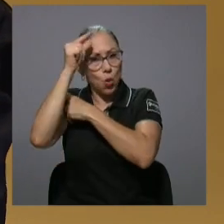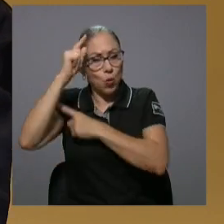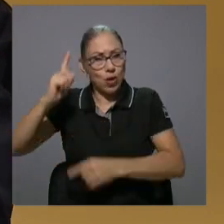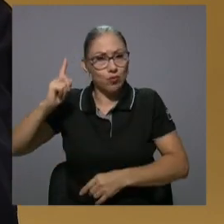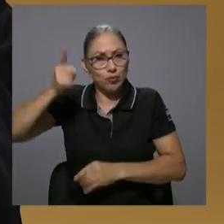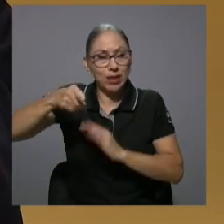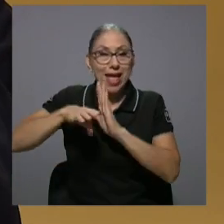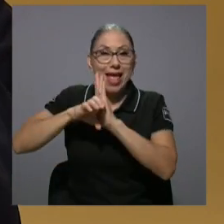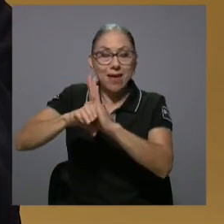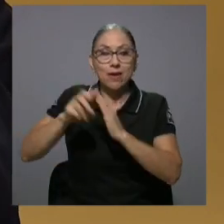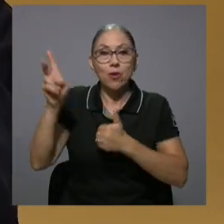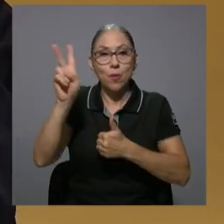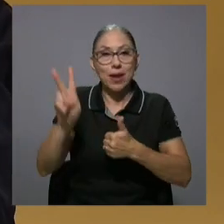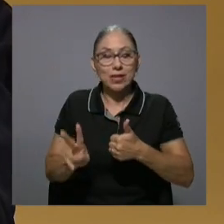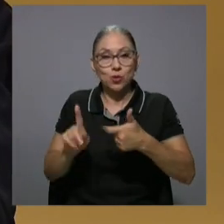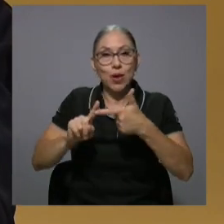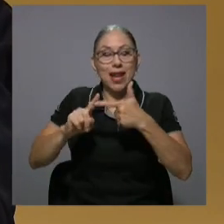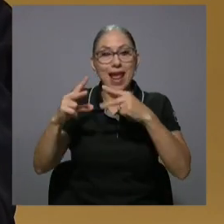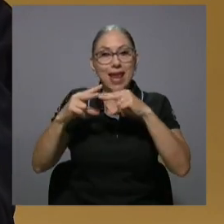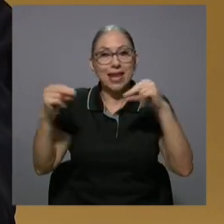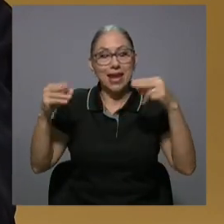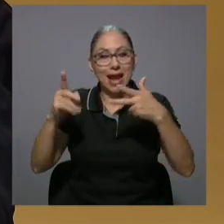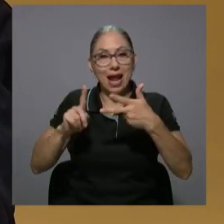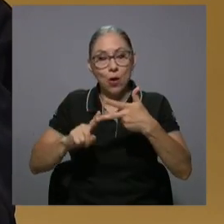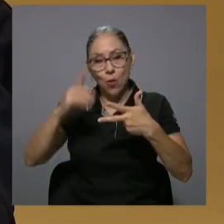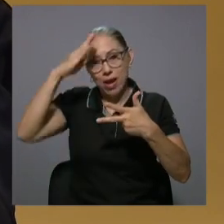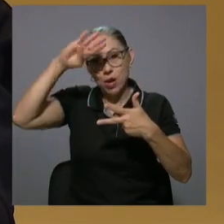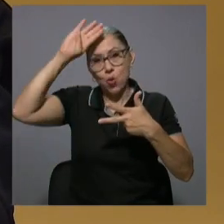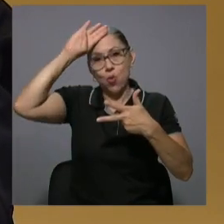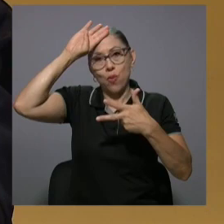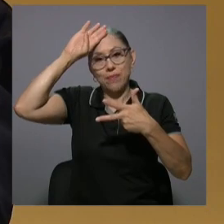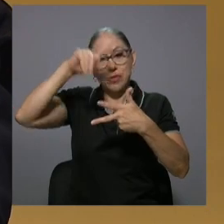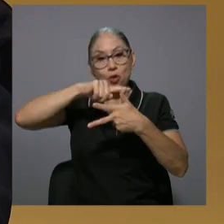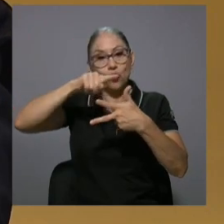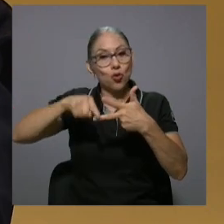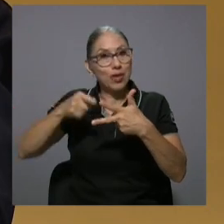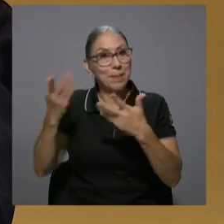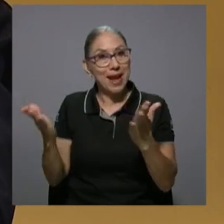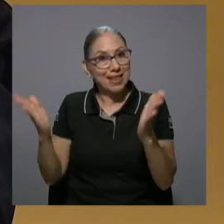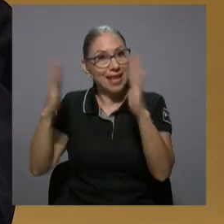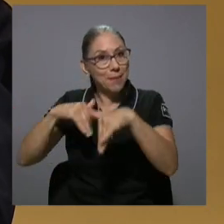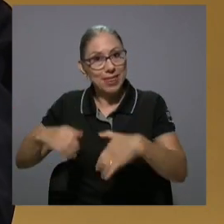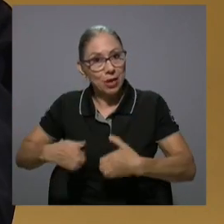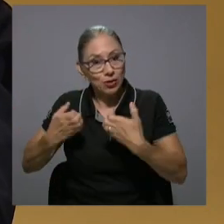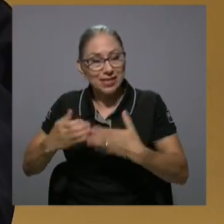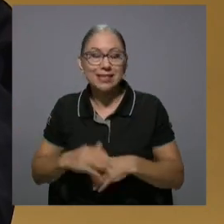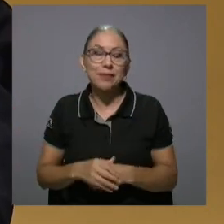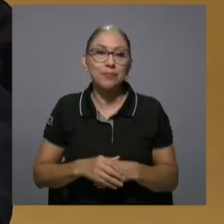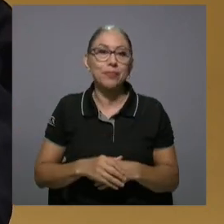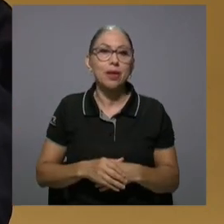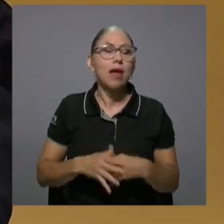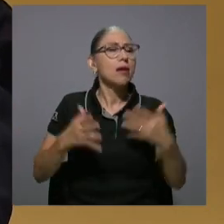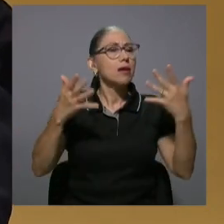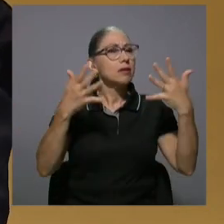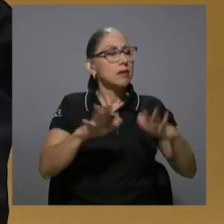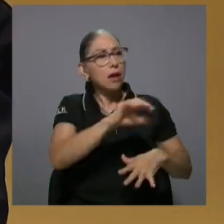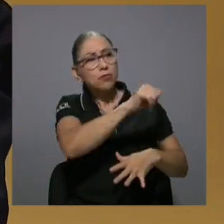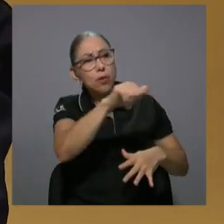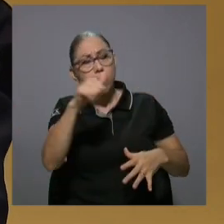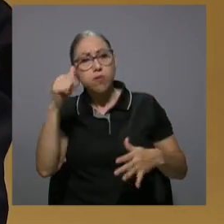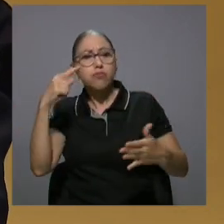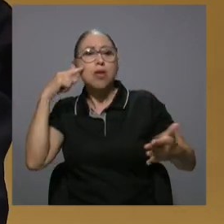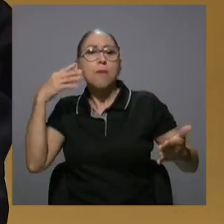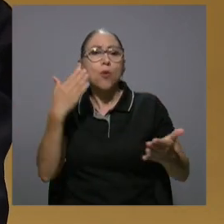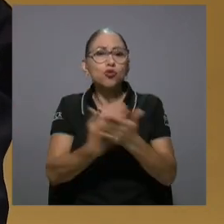como Venezuela, Nicaragua y Cuba, donde prácticamente no existen, pues han demostrado a lo largo del tiempo y desde